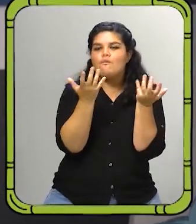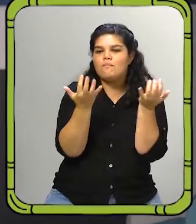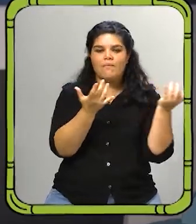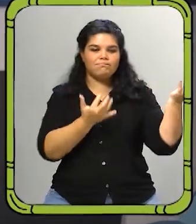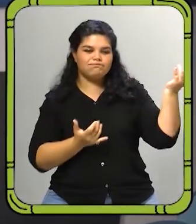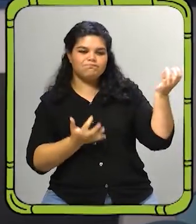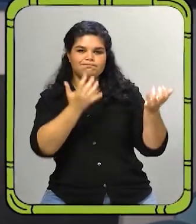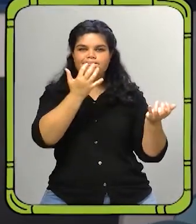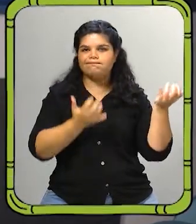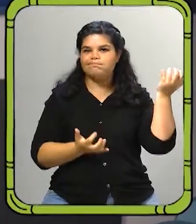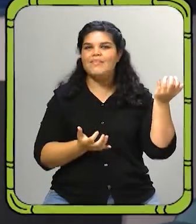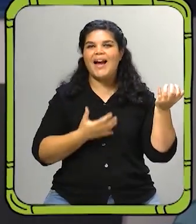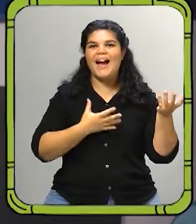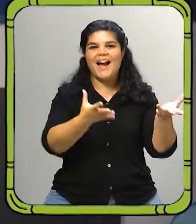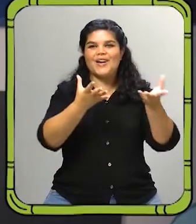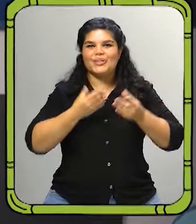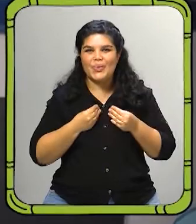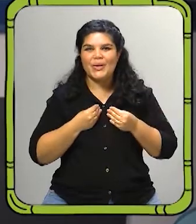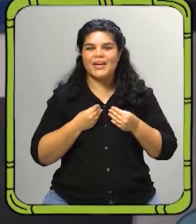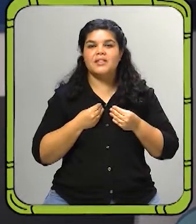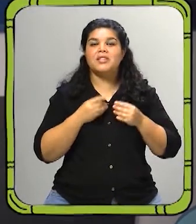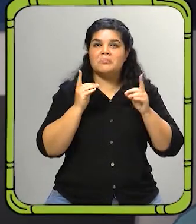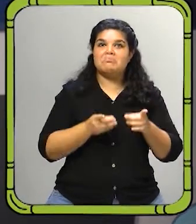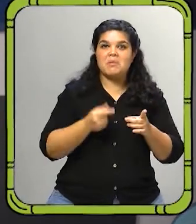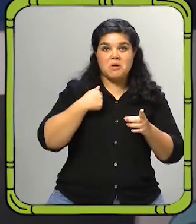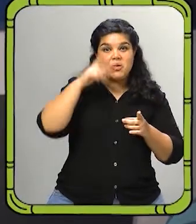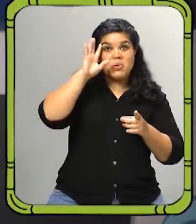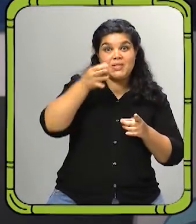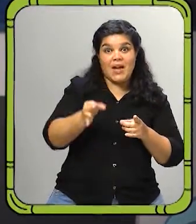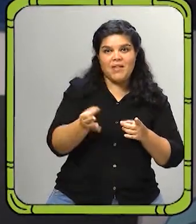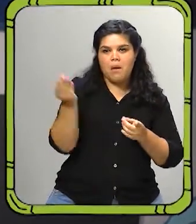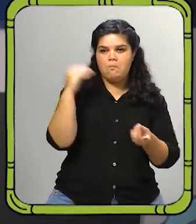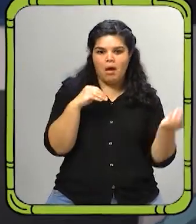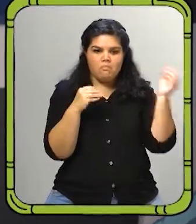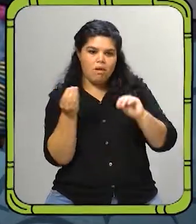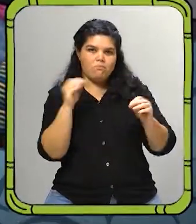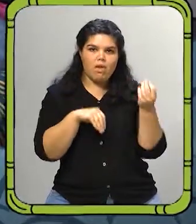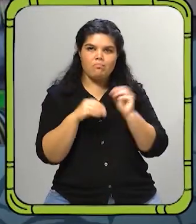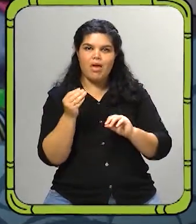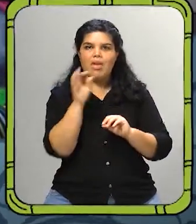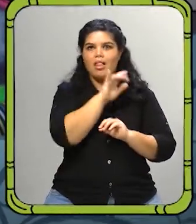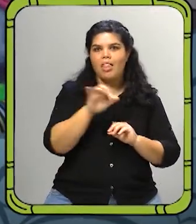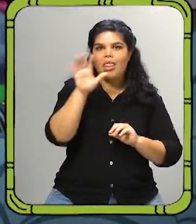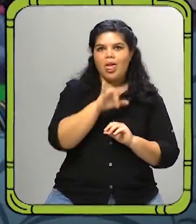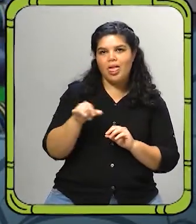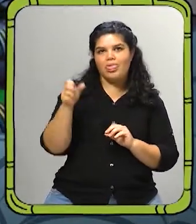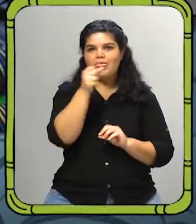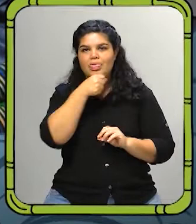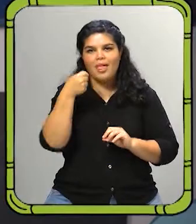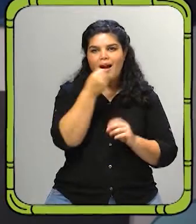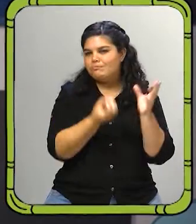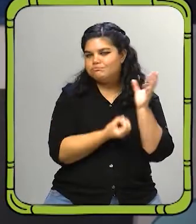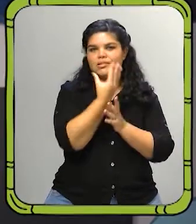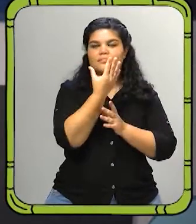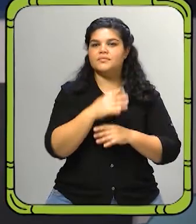con lo que sabía, más o menos me iba inventando, les iba combinando diferentes maneras y le iba poniendo letra. ¡Qué bueno! Y desde chiquito vos querías ser